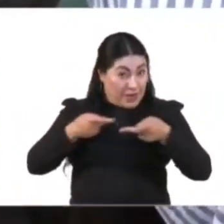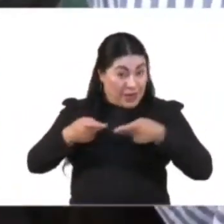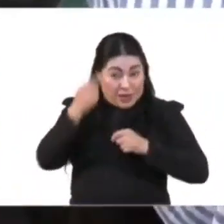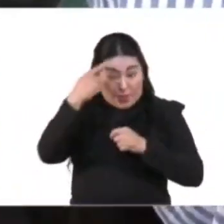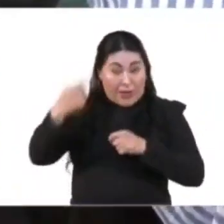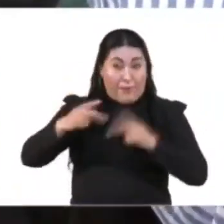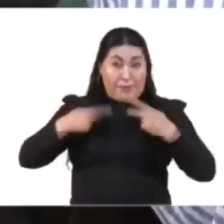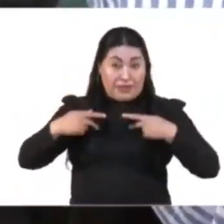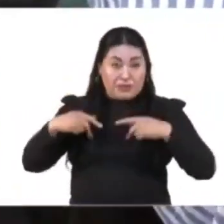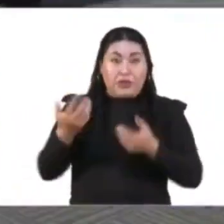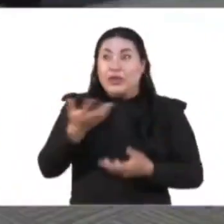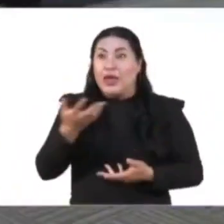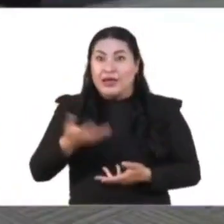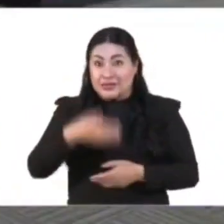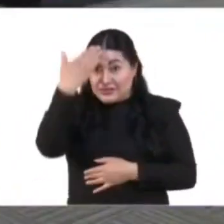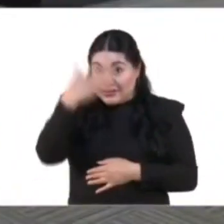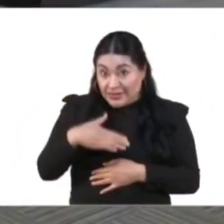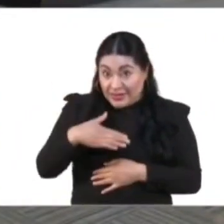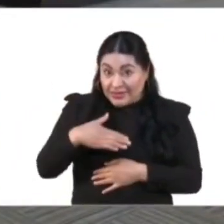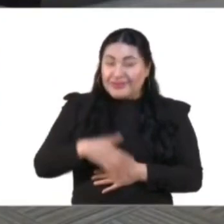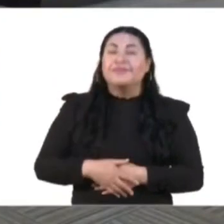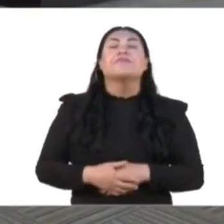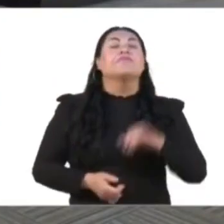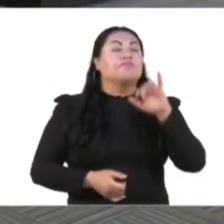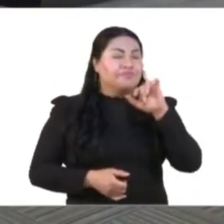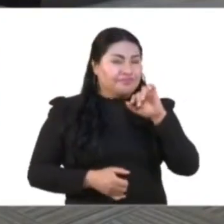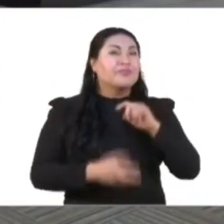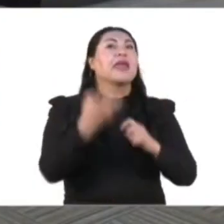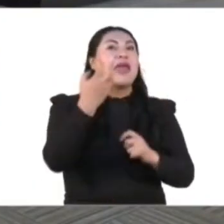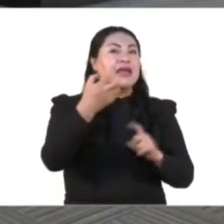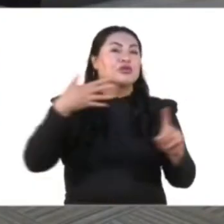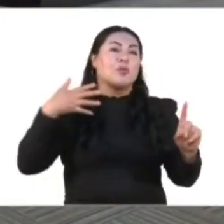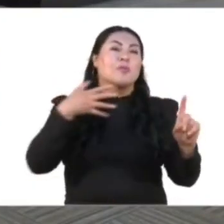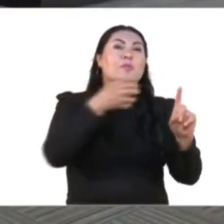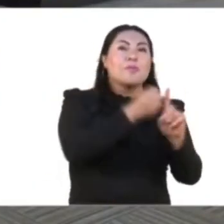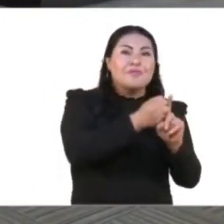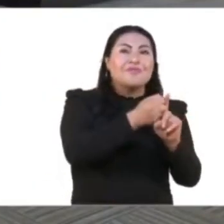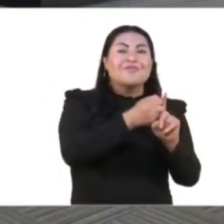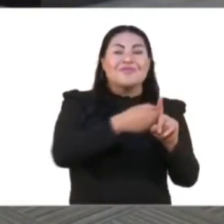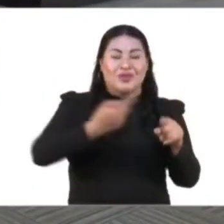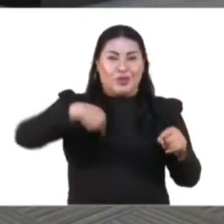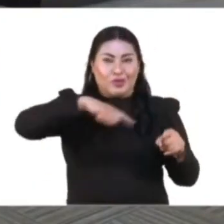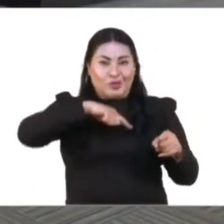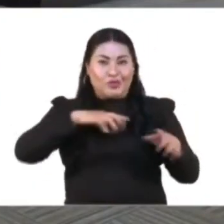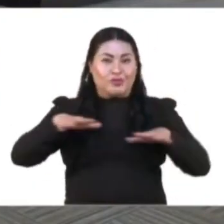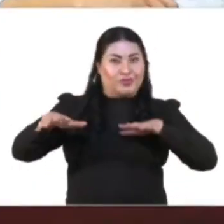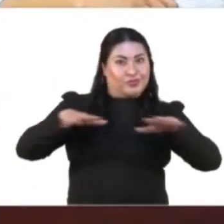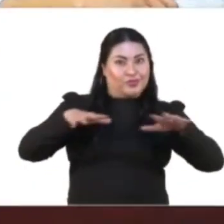ante estos eventos. Sí, ese es el objetivo de los simulacros, la preparación